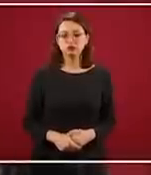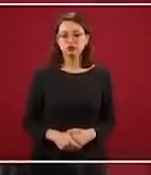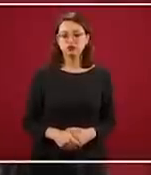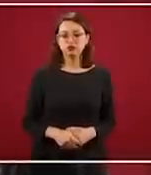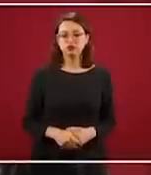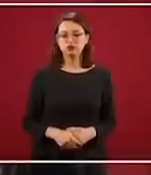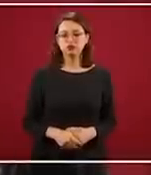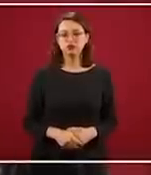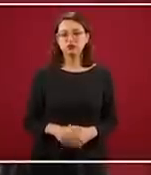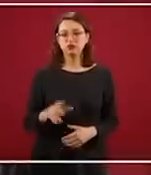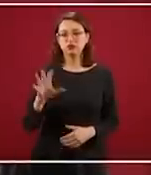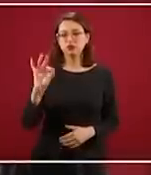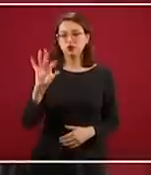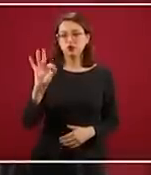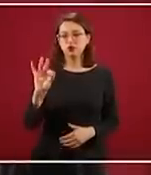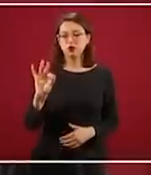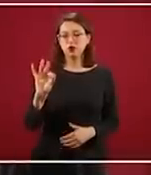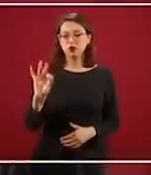Y 44,